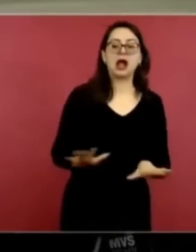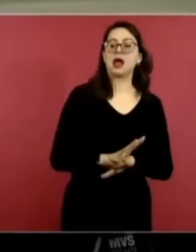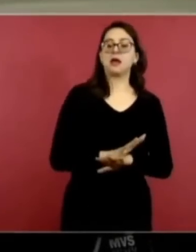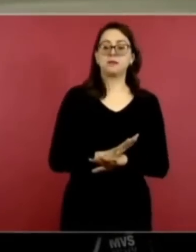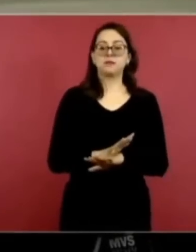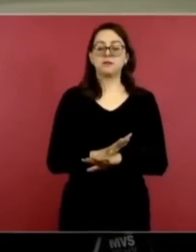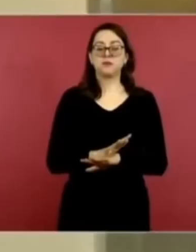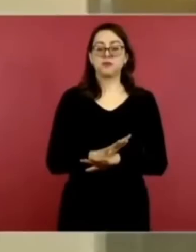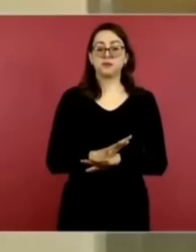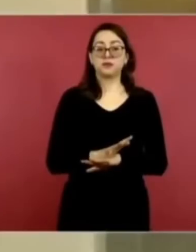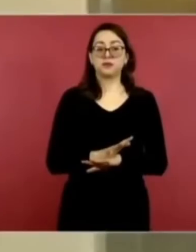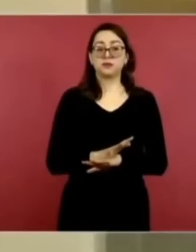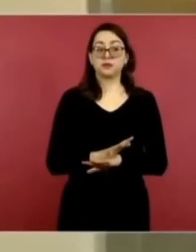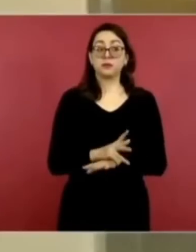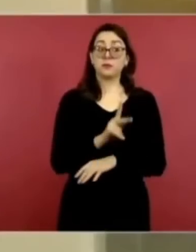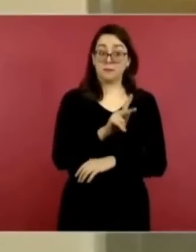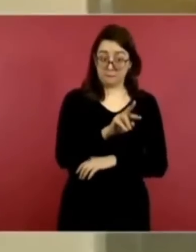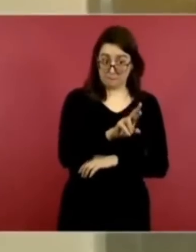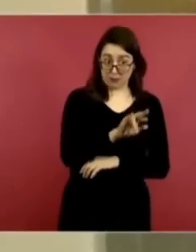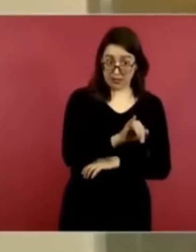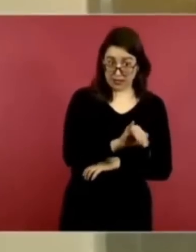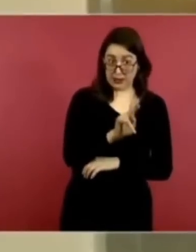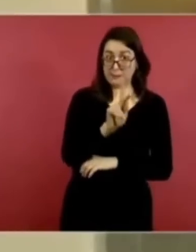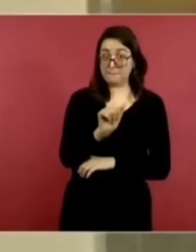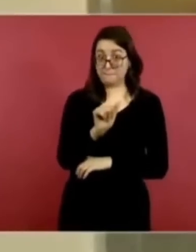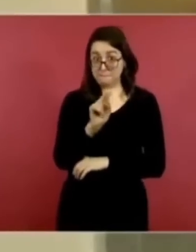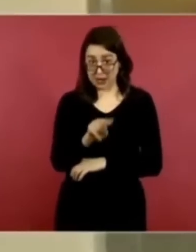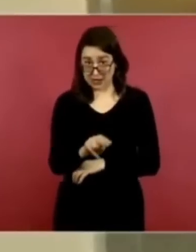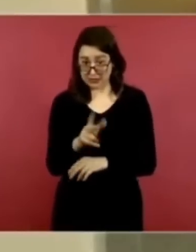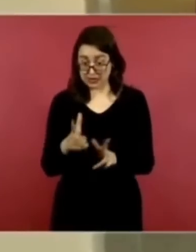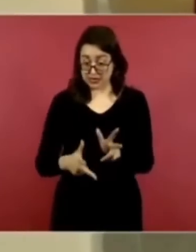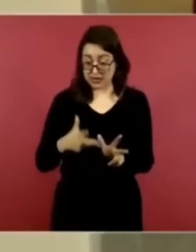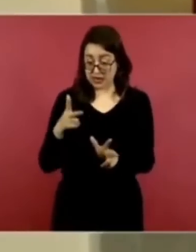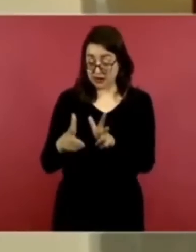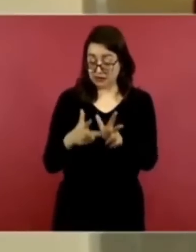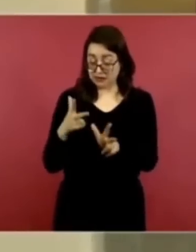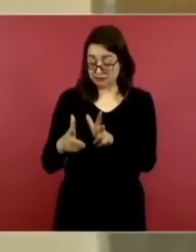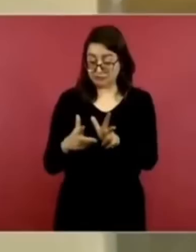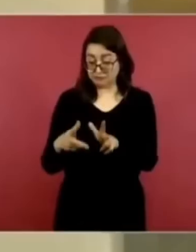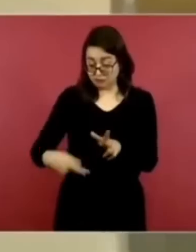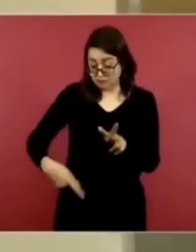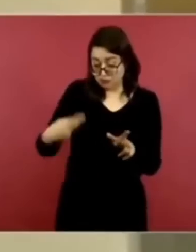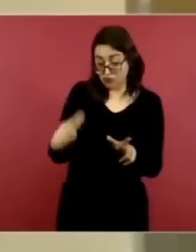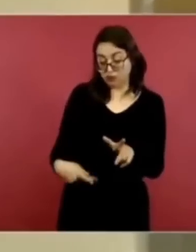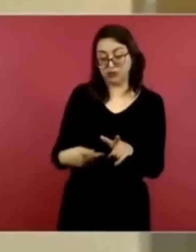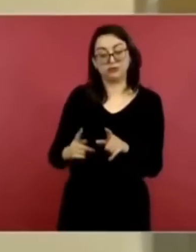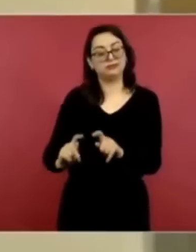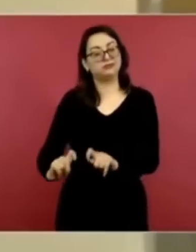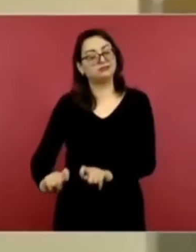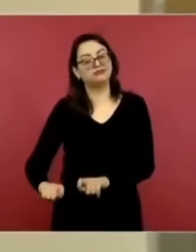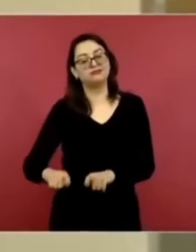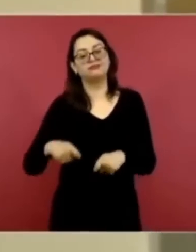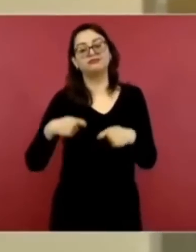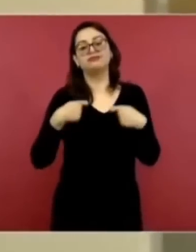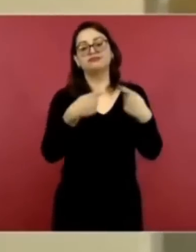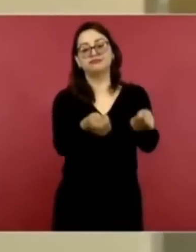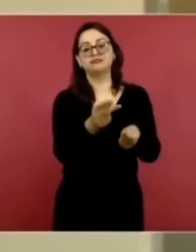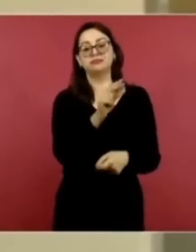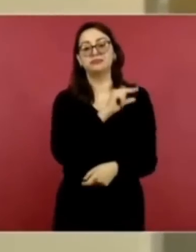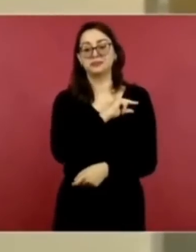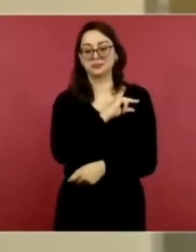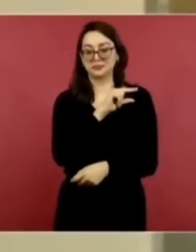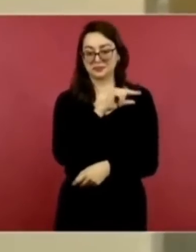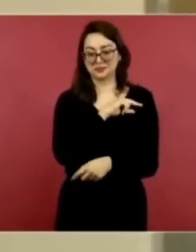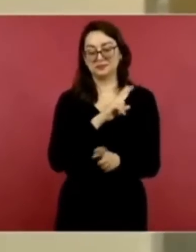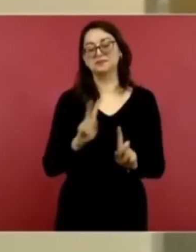PRI-PAN para privatizar ferrocarriles nacionales de México y venderlo a empresas